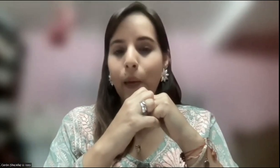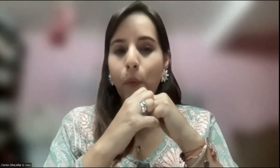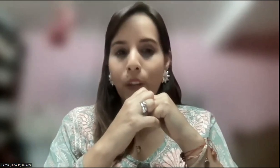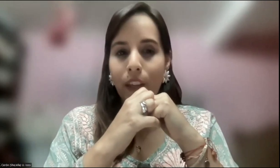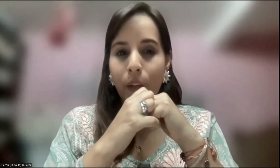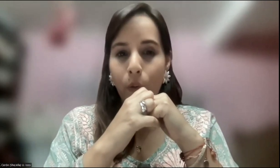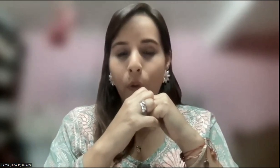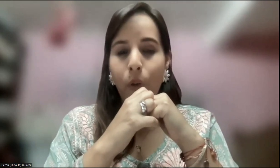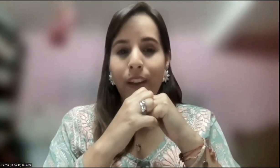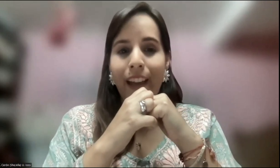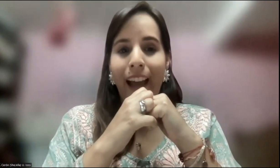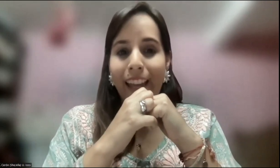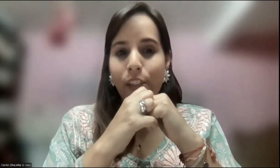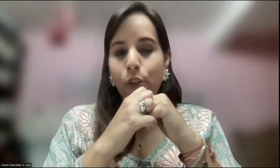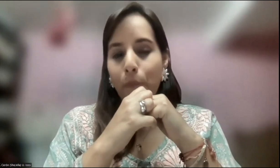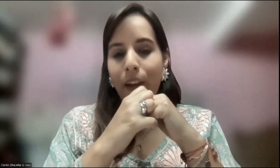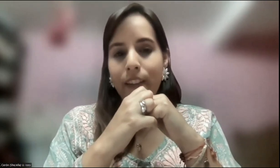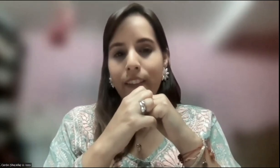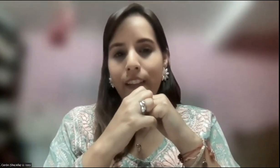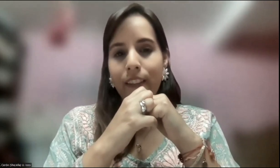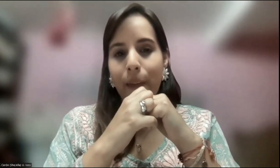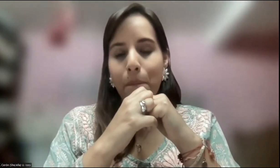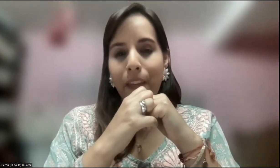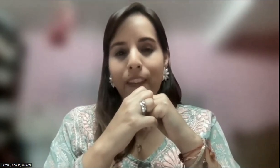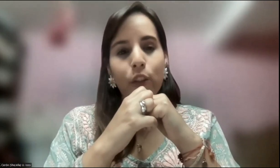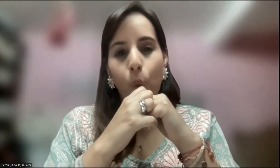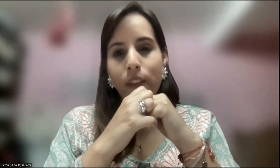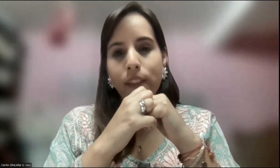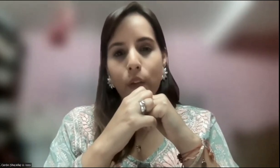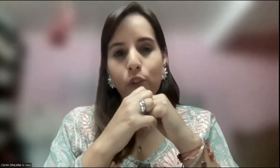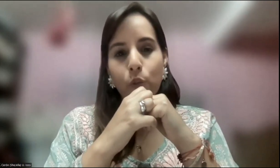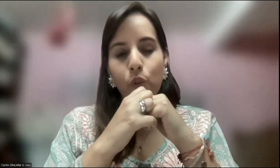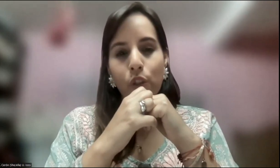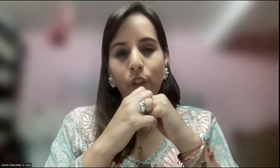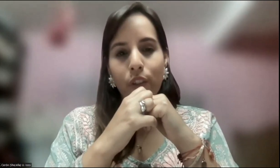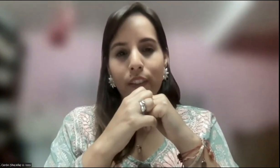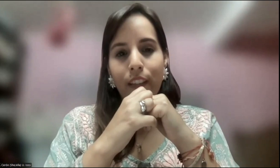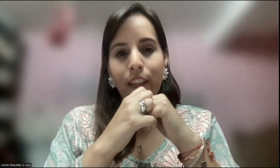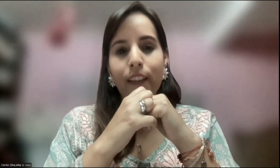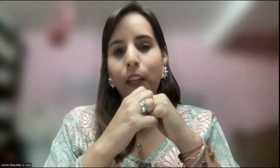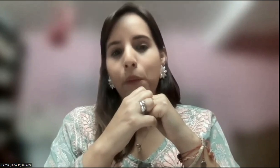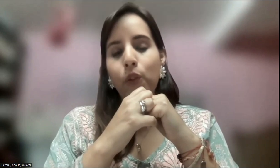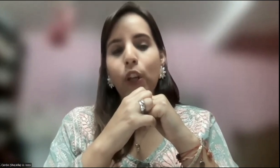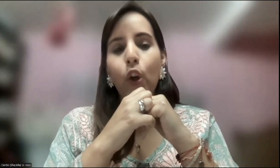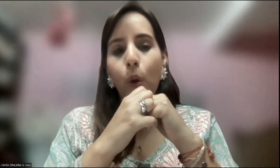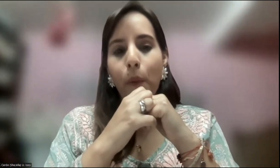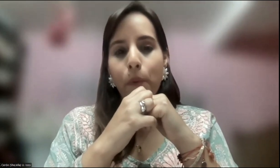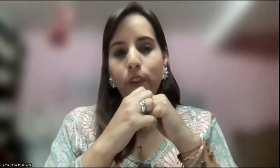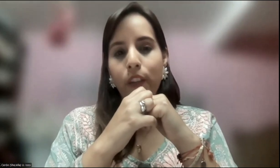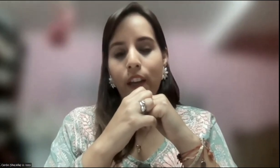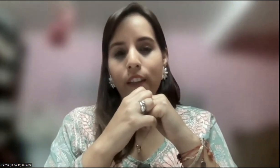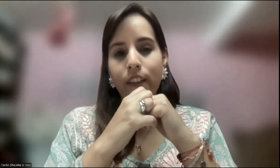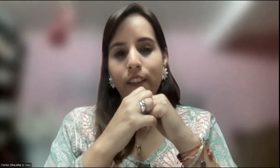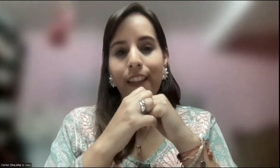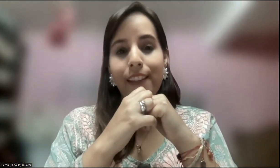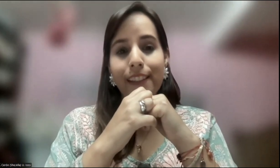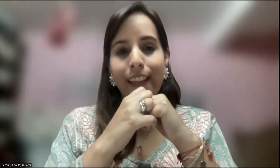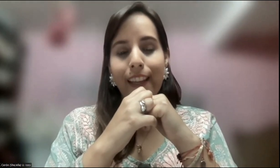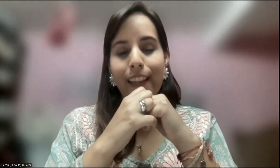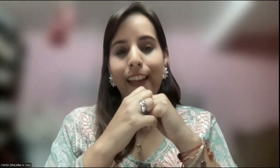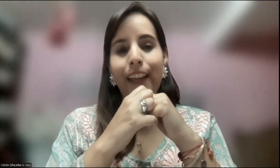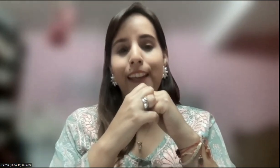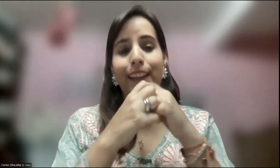Natalia morenno ha hecho parte también de toda esta construcción en términos de cómo aportar